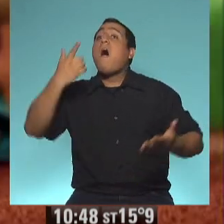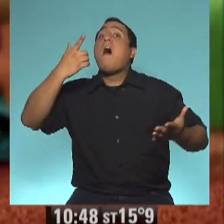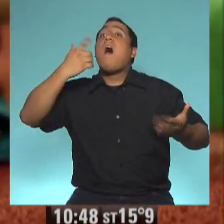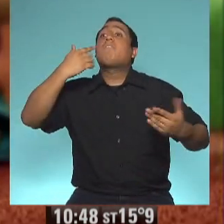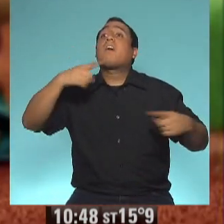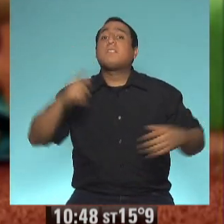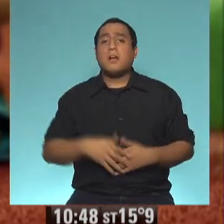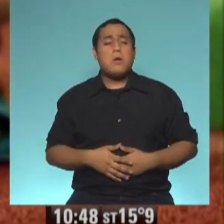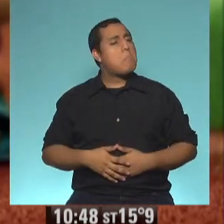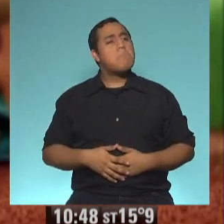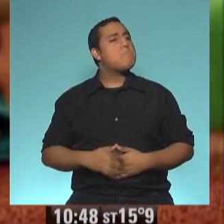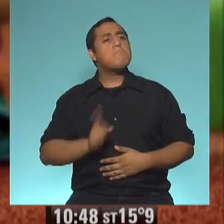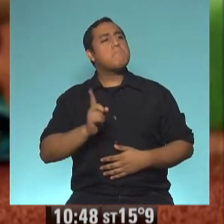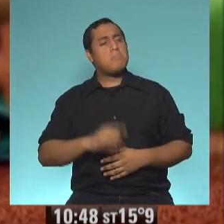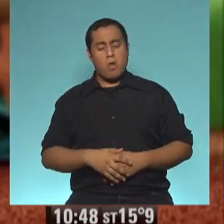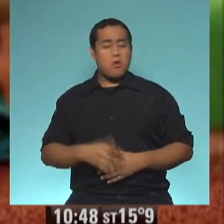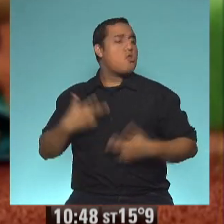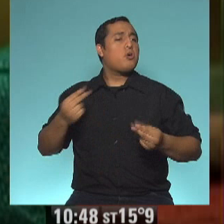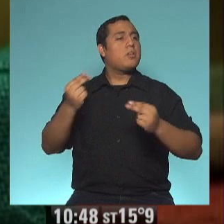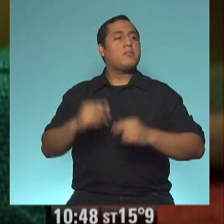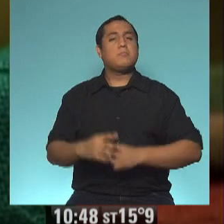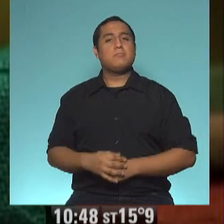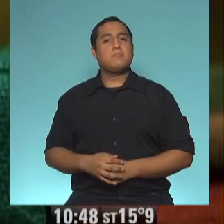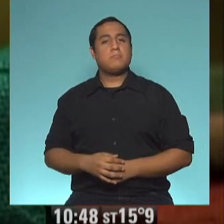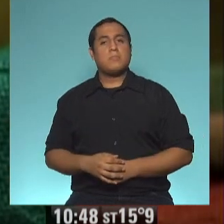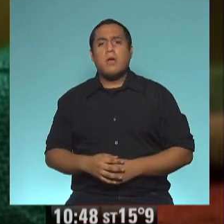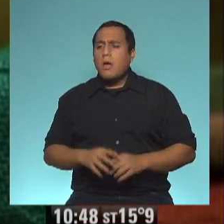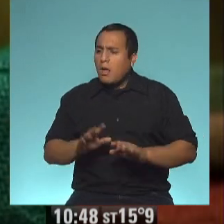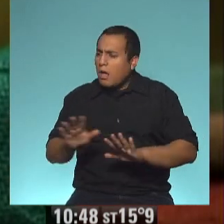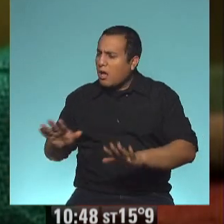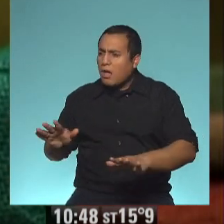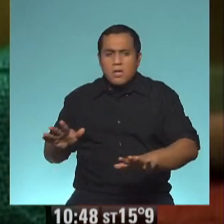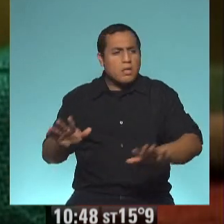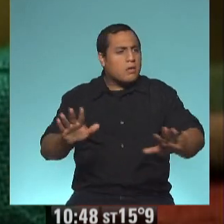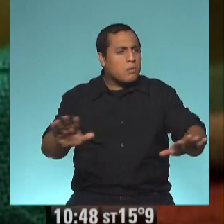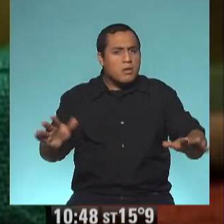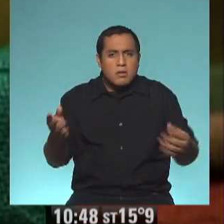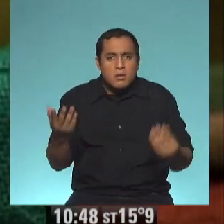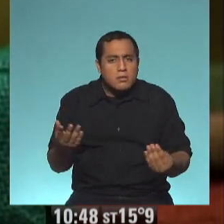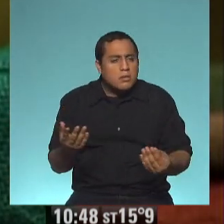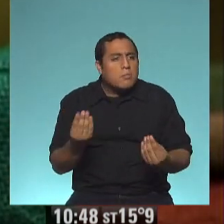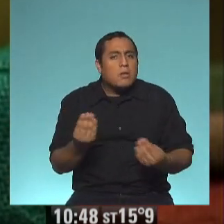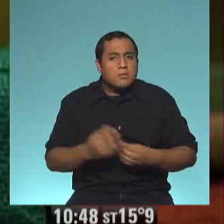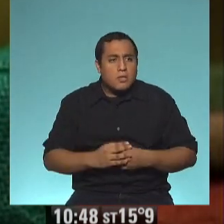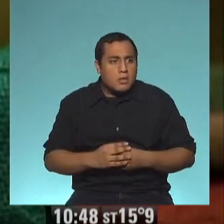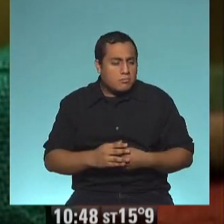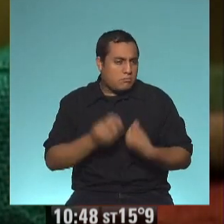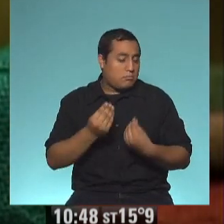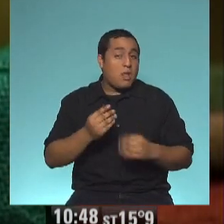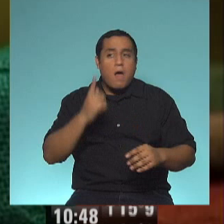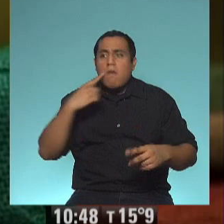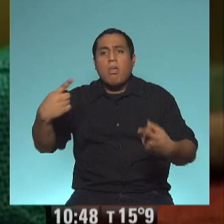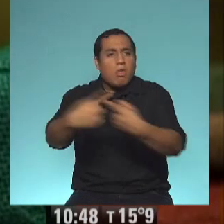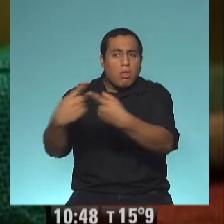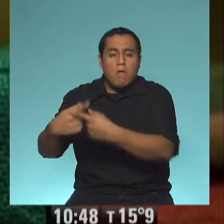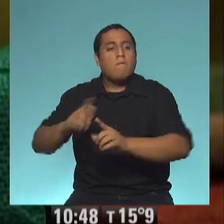no voy a cantar porque no se me da la gana chicos chicos chicos a ver qué les parece si dejan de